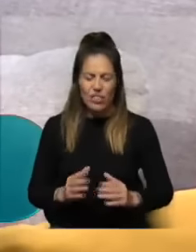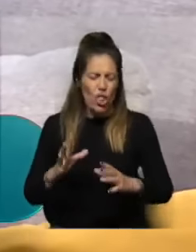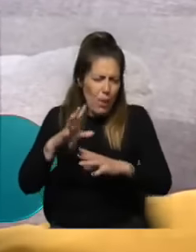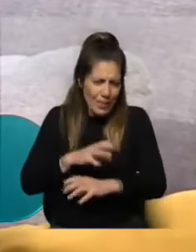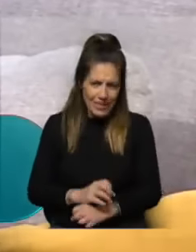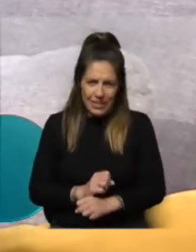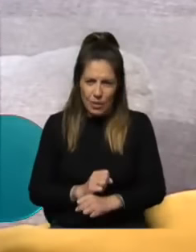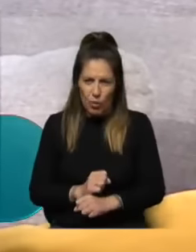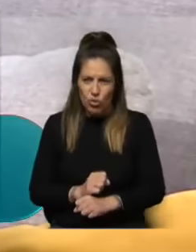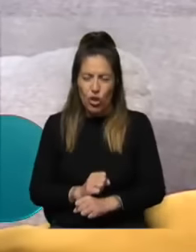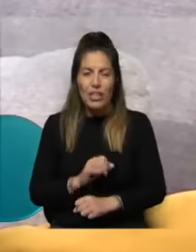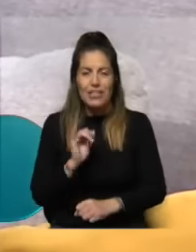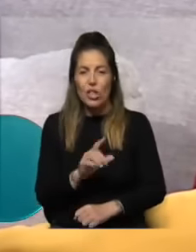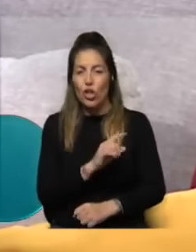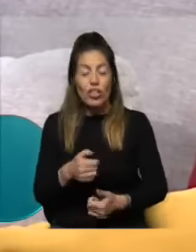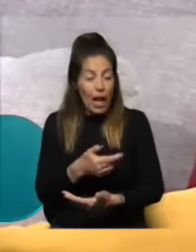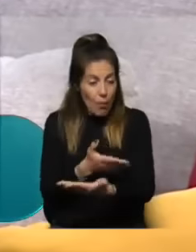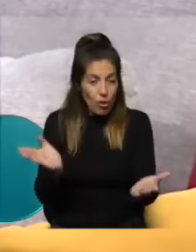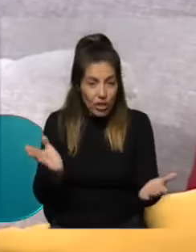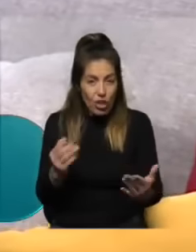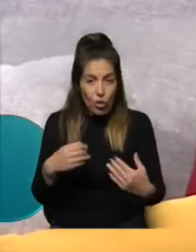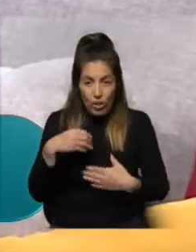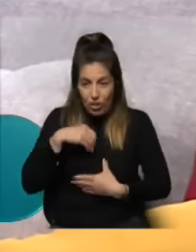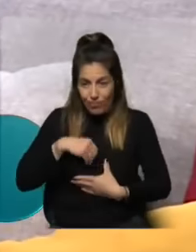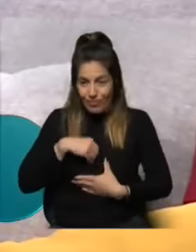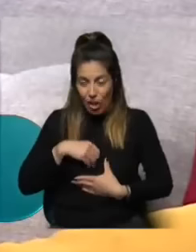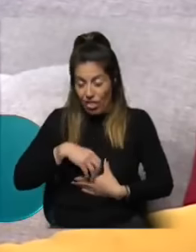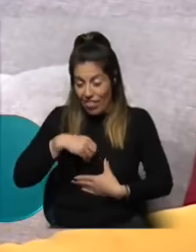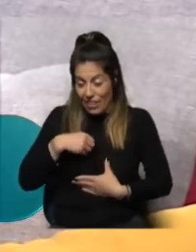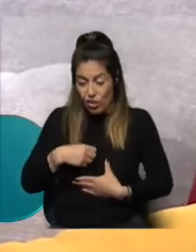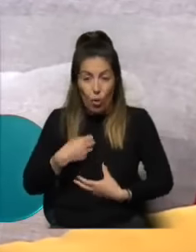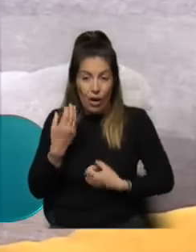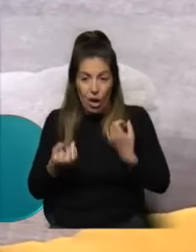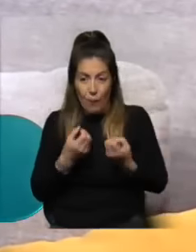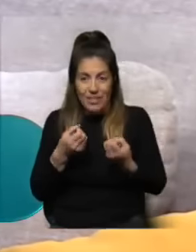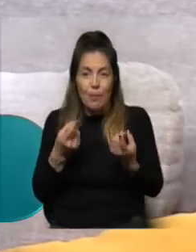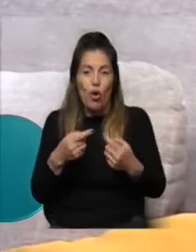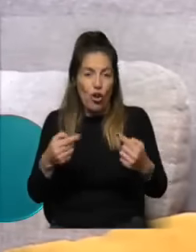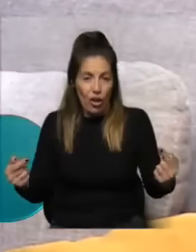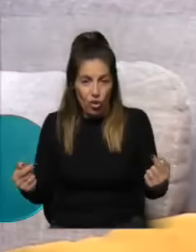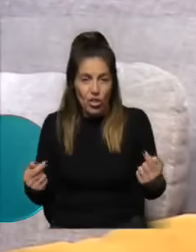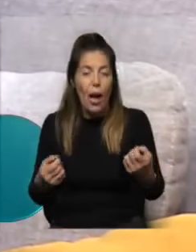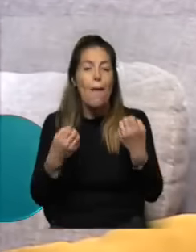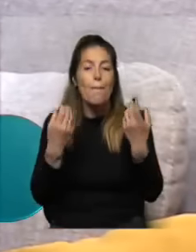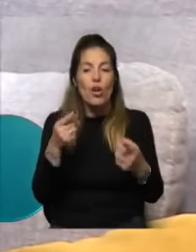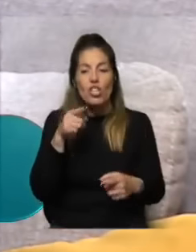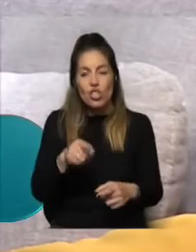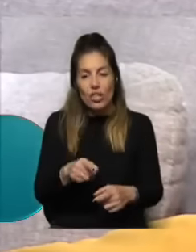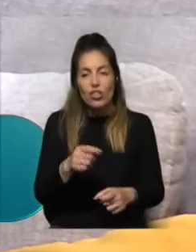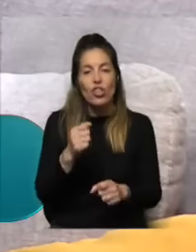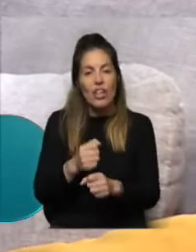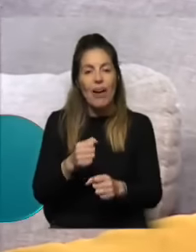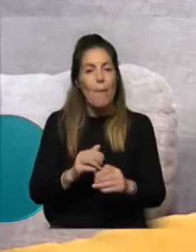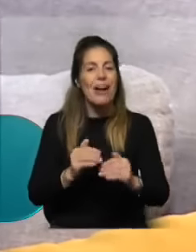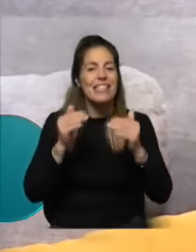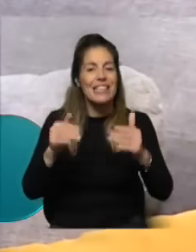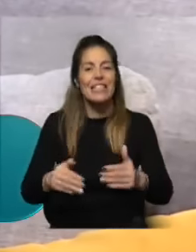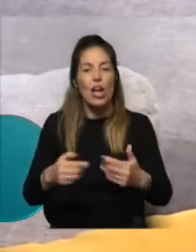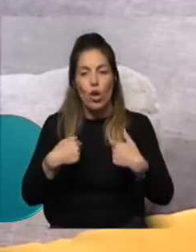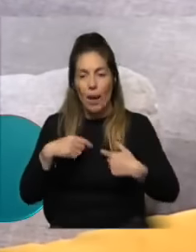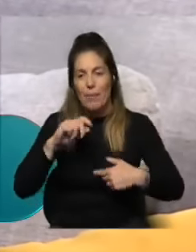depresivos o no, están reflejando nuestro estado interior. Por eso el Feng Shui trabaja, más allá de lo que a mí me